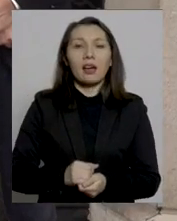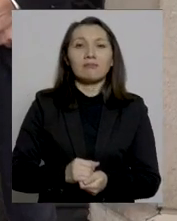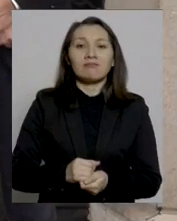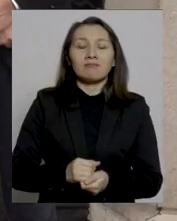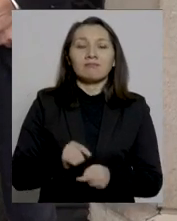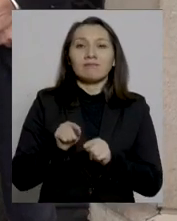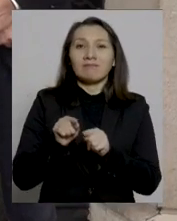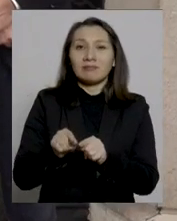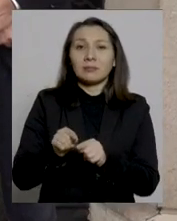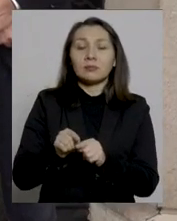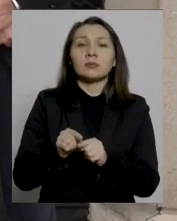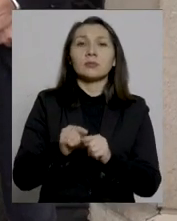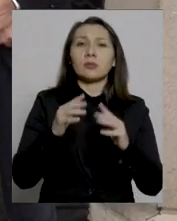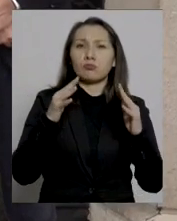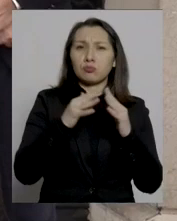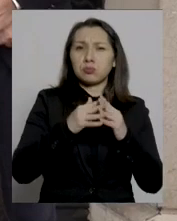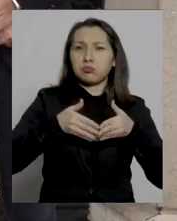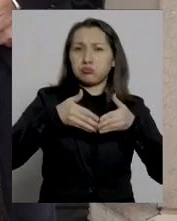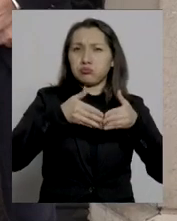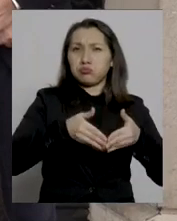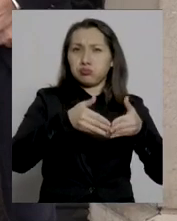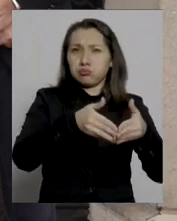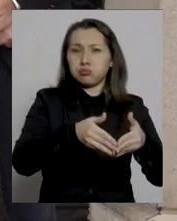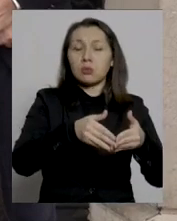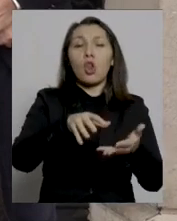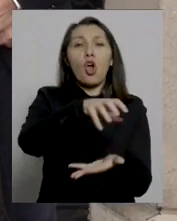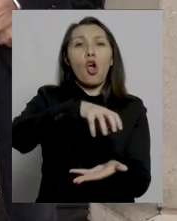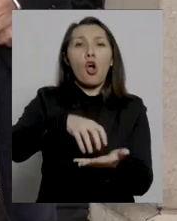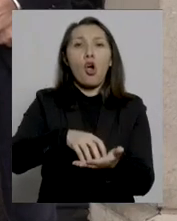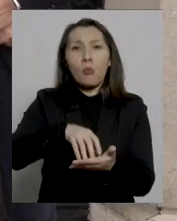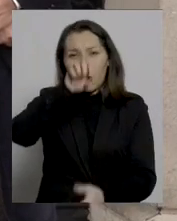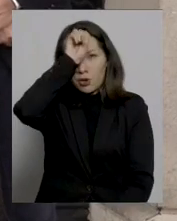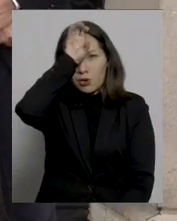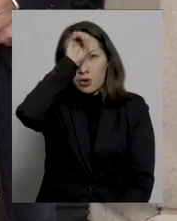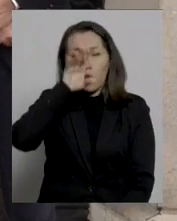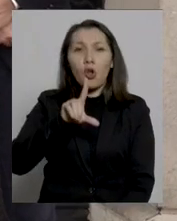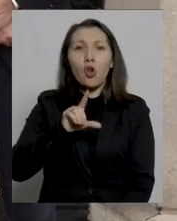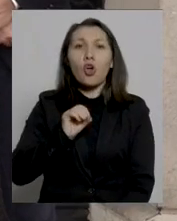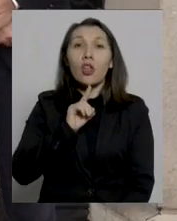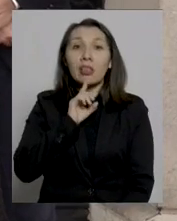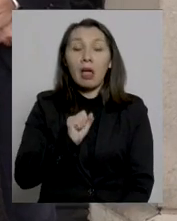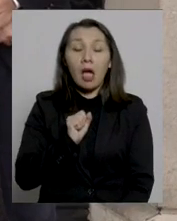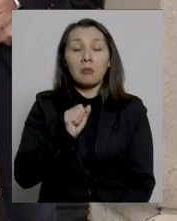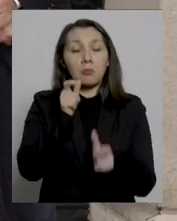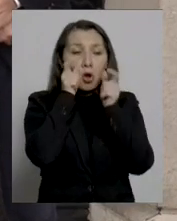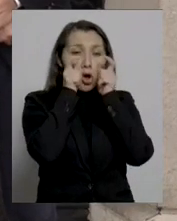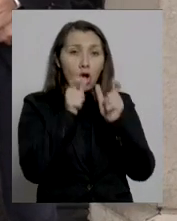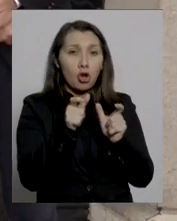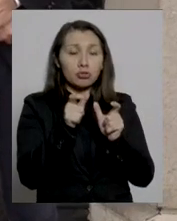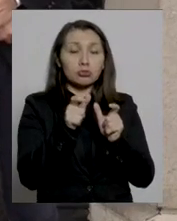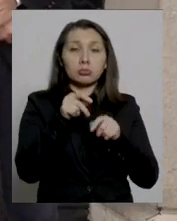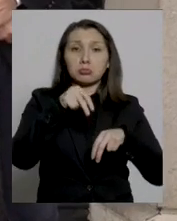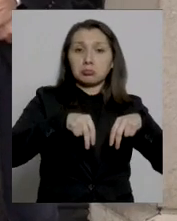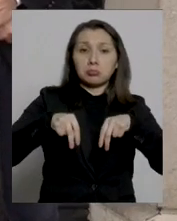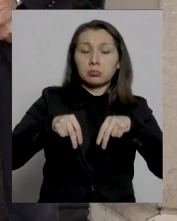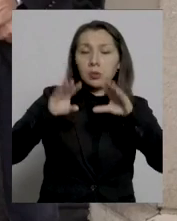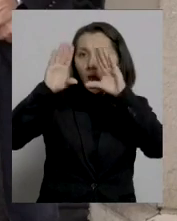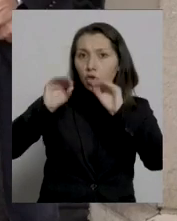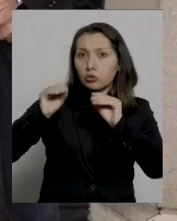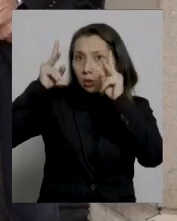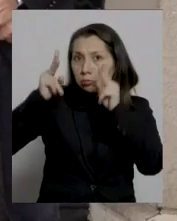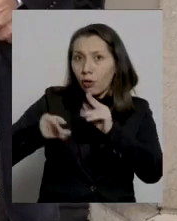donde infantes de Marina, en la comuna de Lota, controlando el toque de